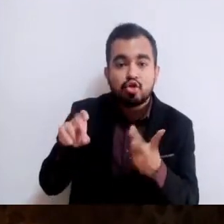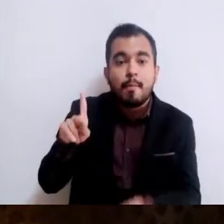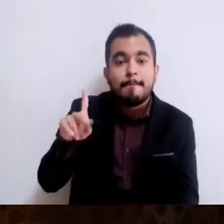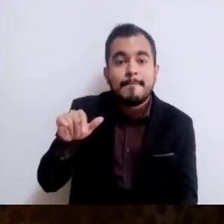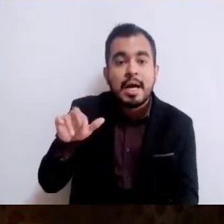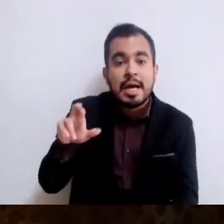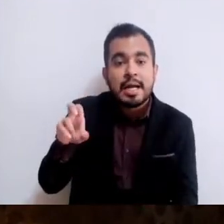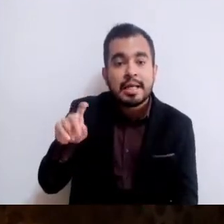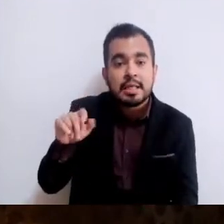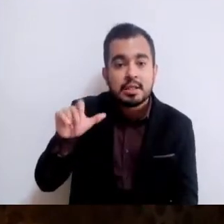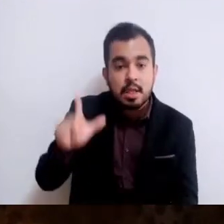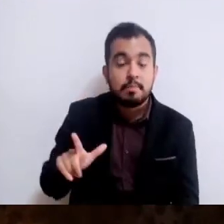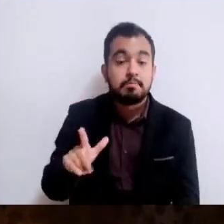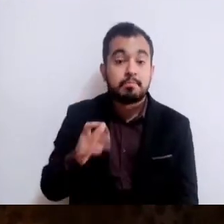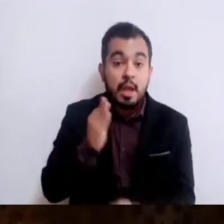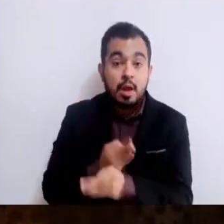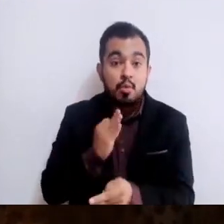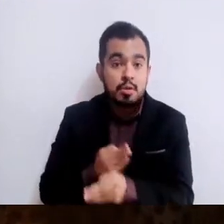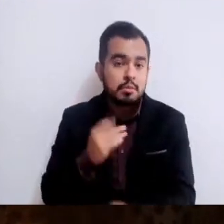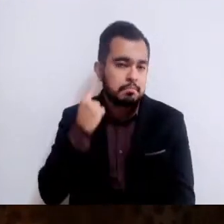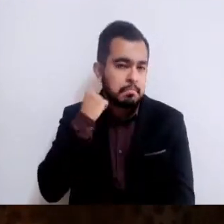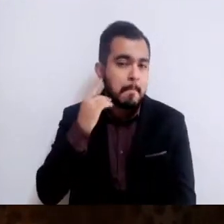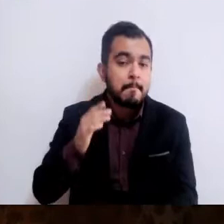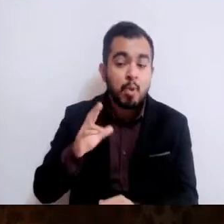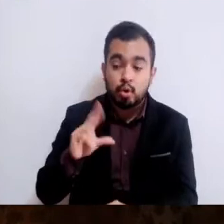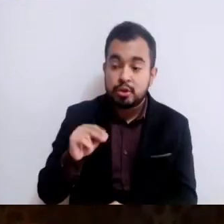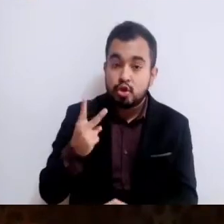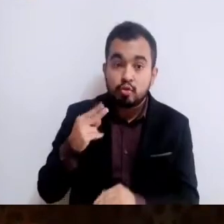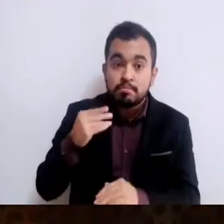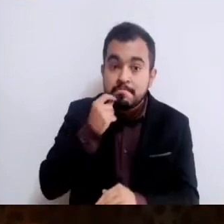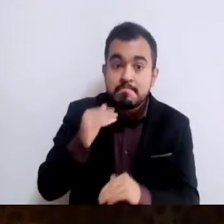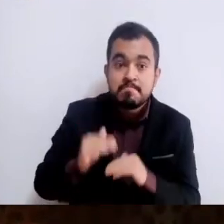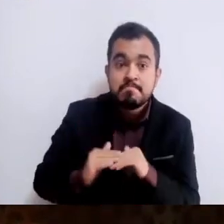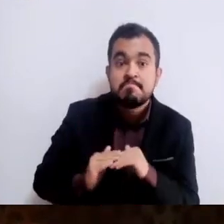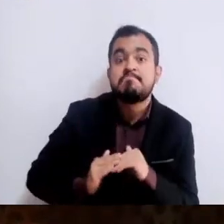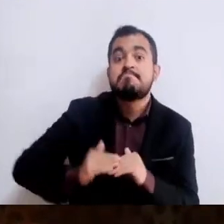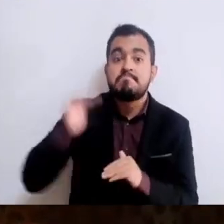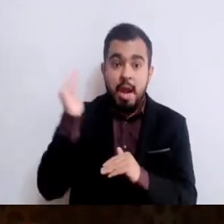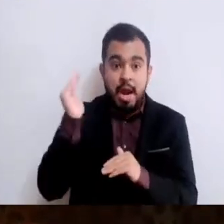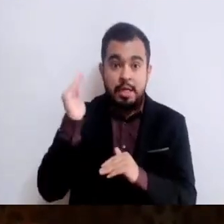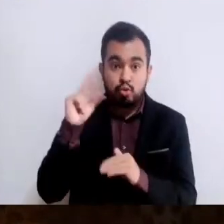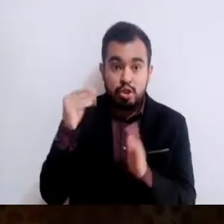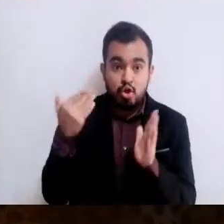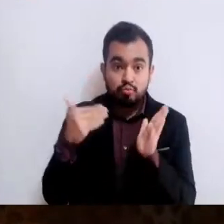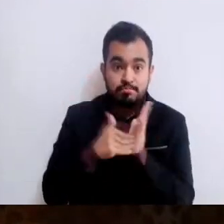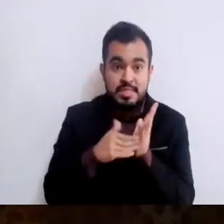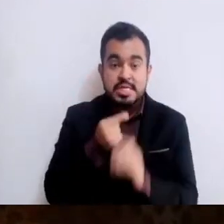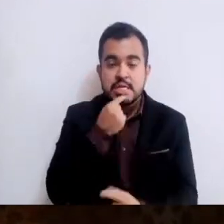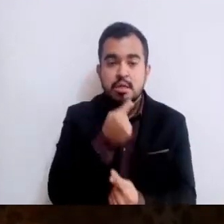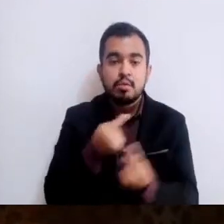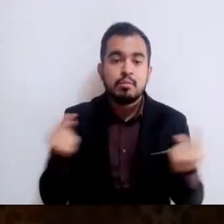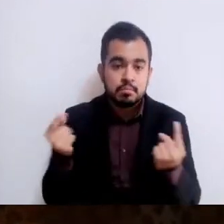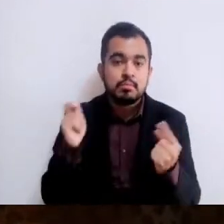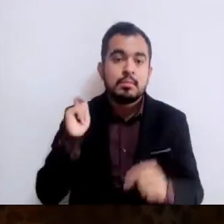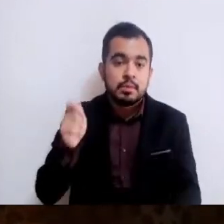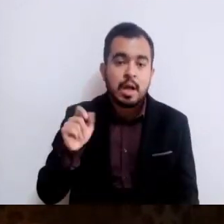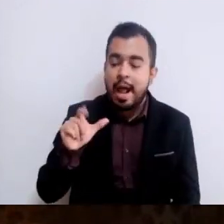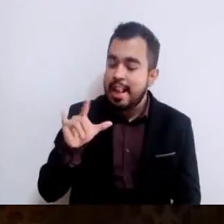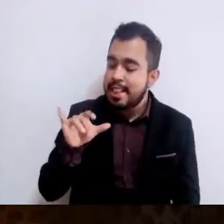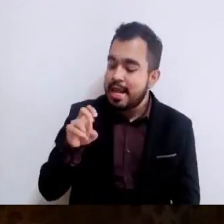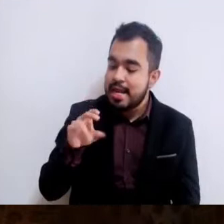82,000 niños en México son víctimas de alienación parental, que los hace susceptibles de caer